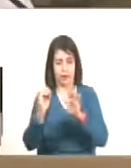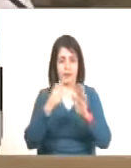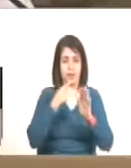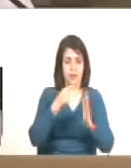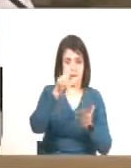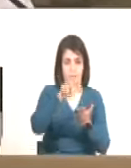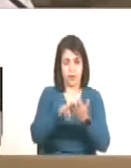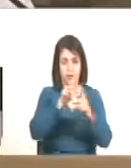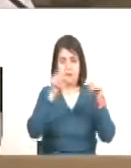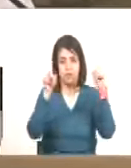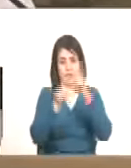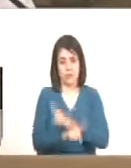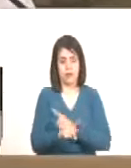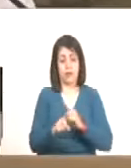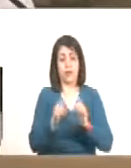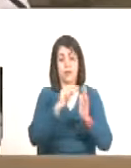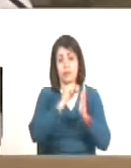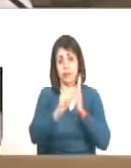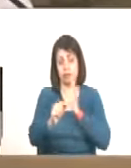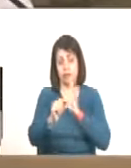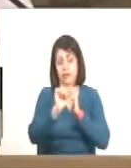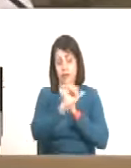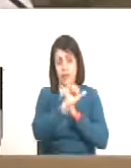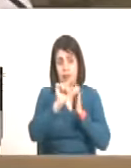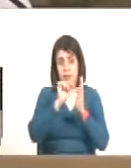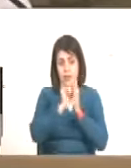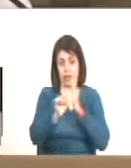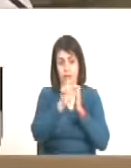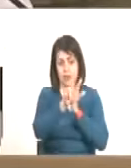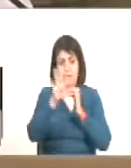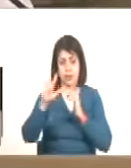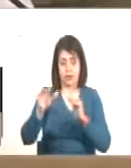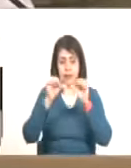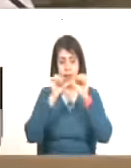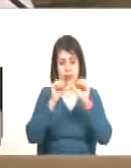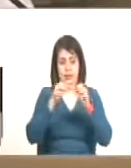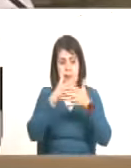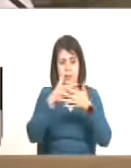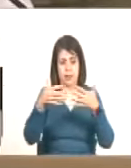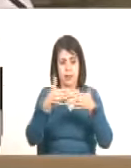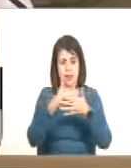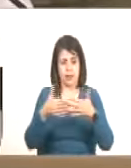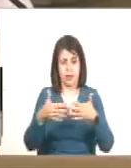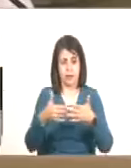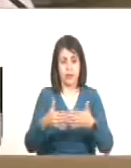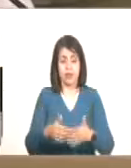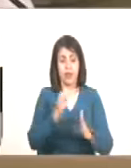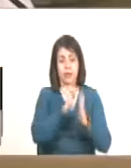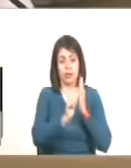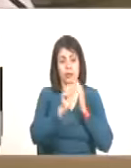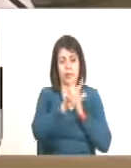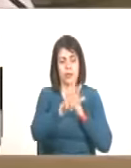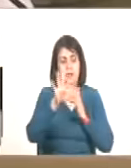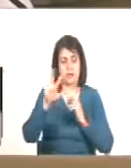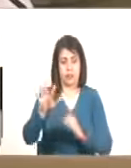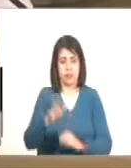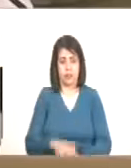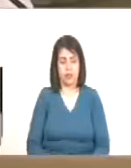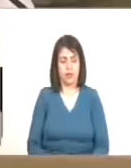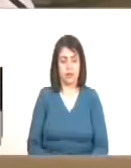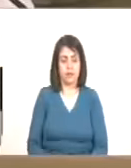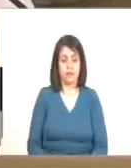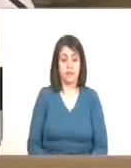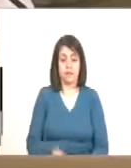propone aprobar con modificación el contenido del artículo 35, el cual queda redactado en los siguientes términos. Artículo